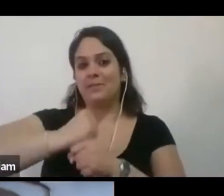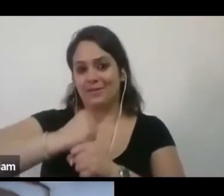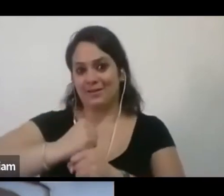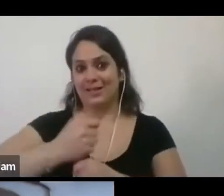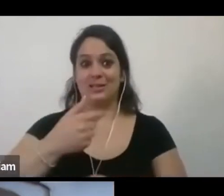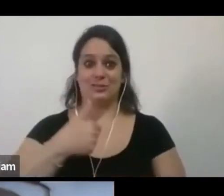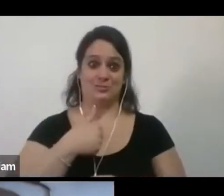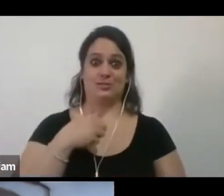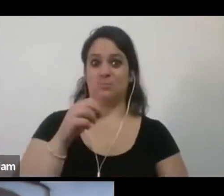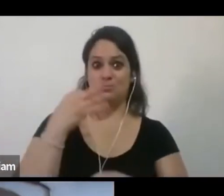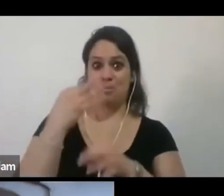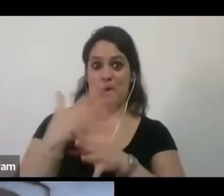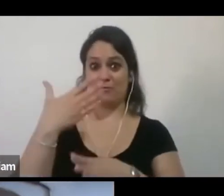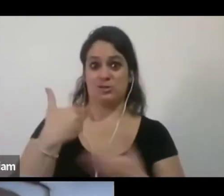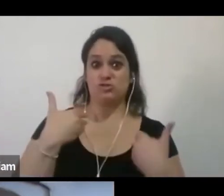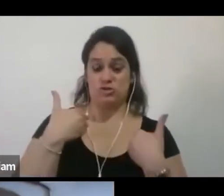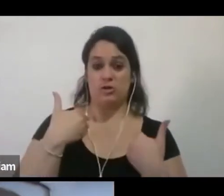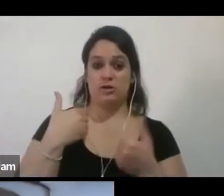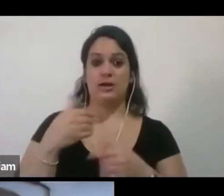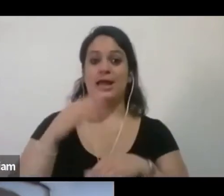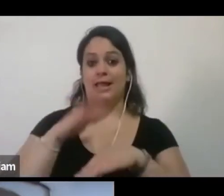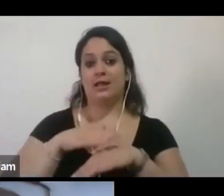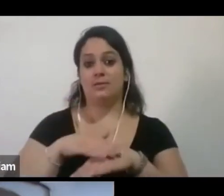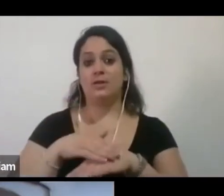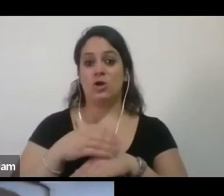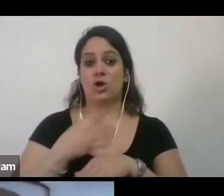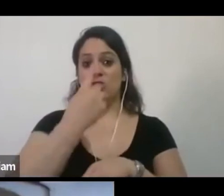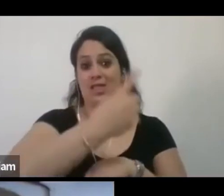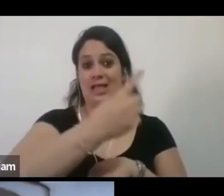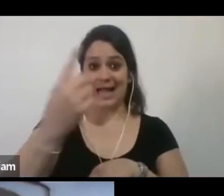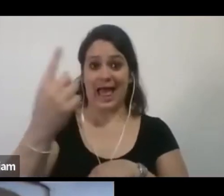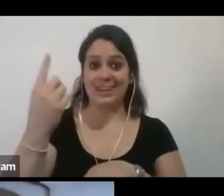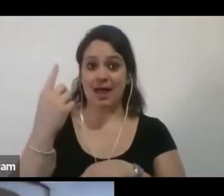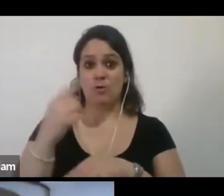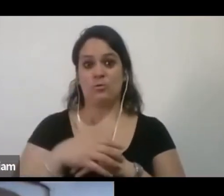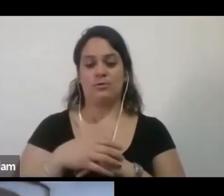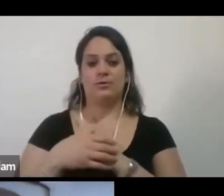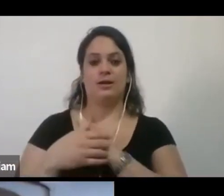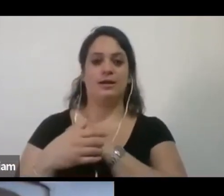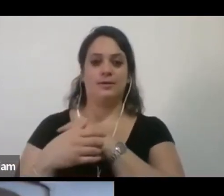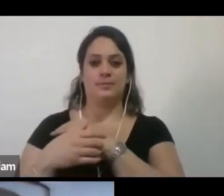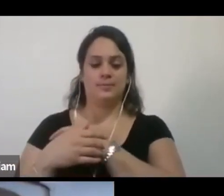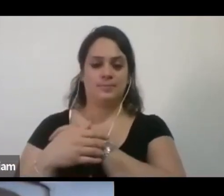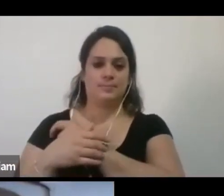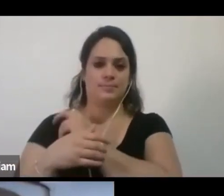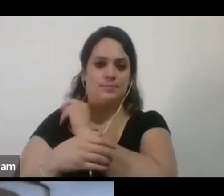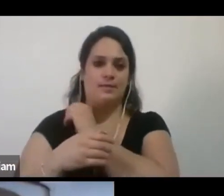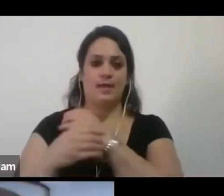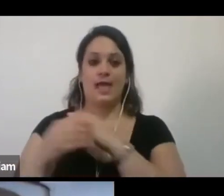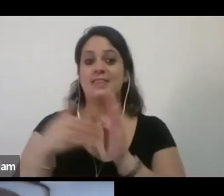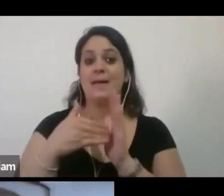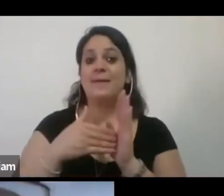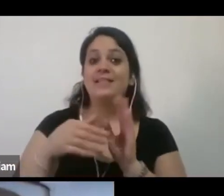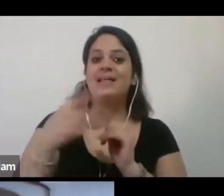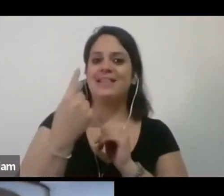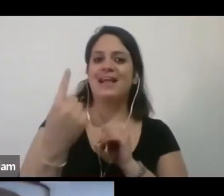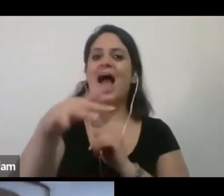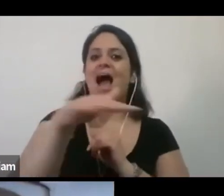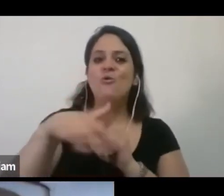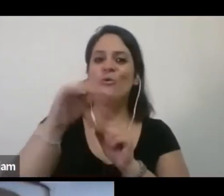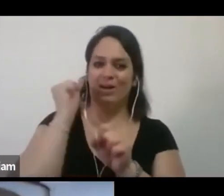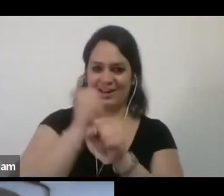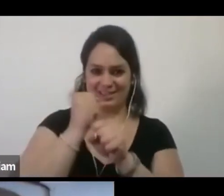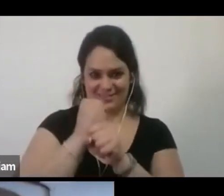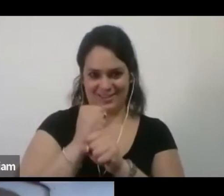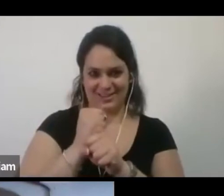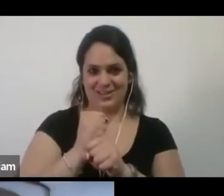yo creo que es muy importante, y el compromiso que tiene cada uno de acuerdo a la necesidad de esa institución, ¿sí? Sea si